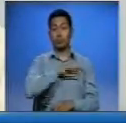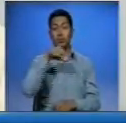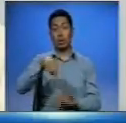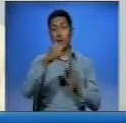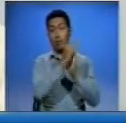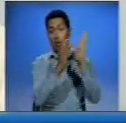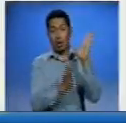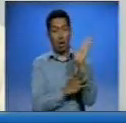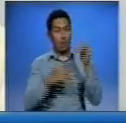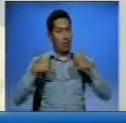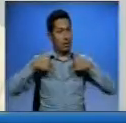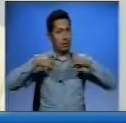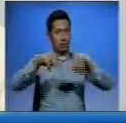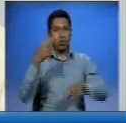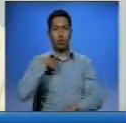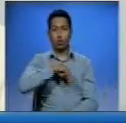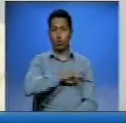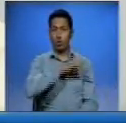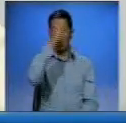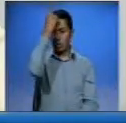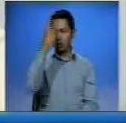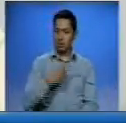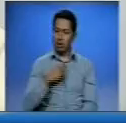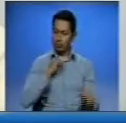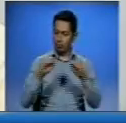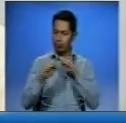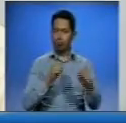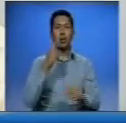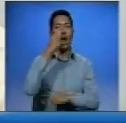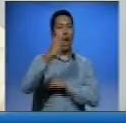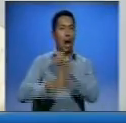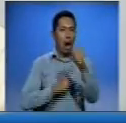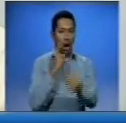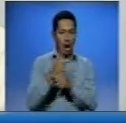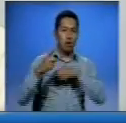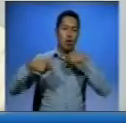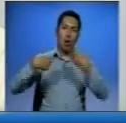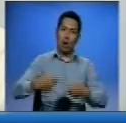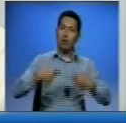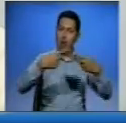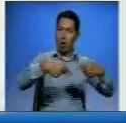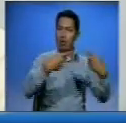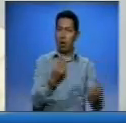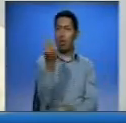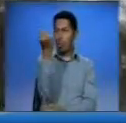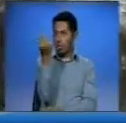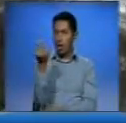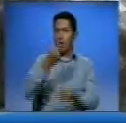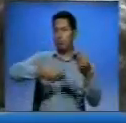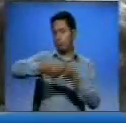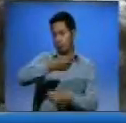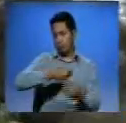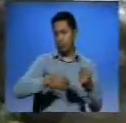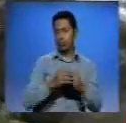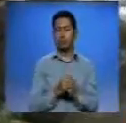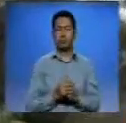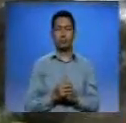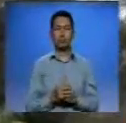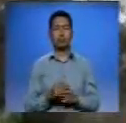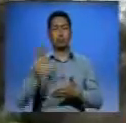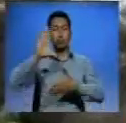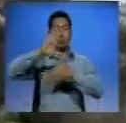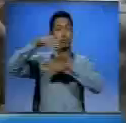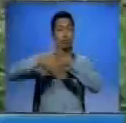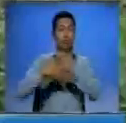permanente. Estamos decididos a llevarlo a cabo cada año, a situar los fondos necesarios cada año. Los premios Latinoamérica Verde